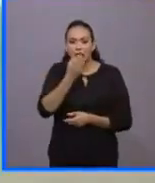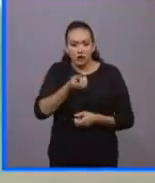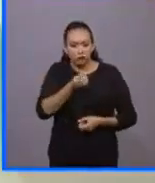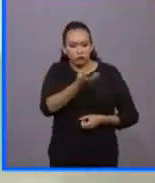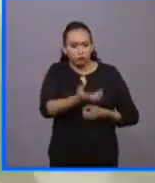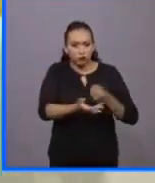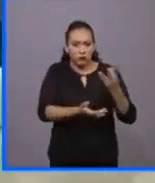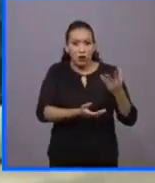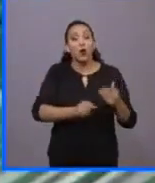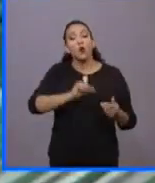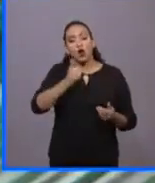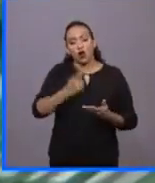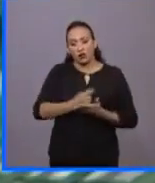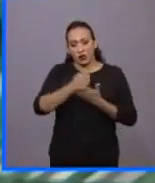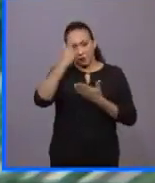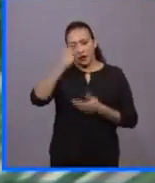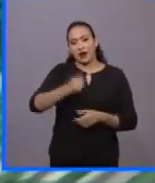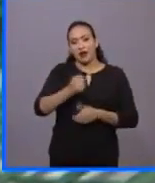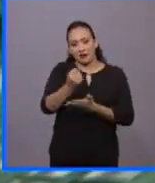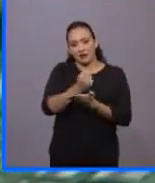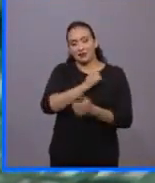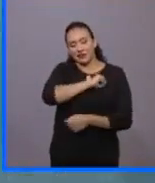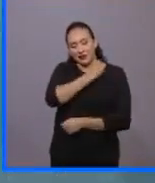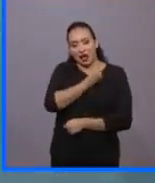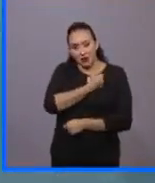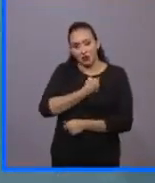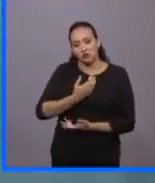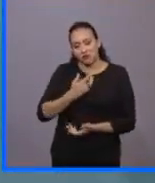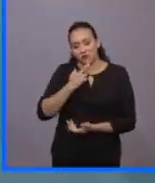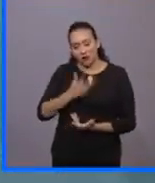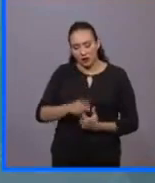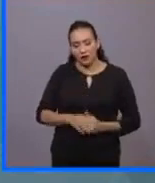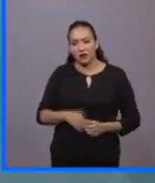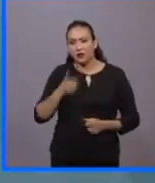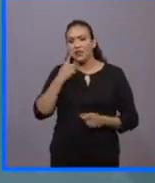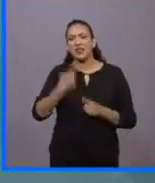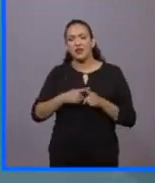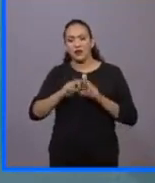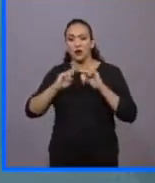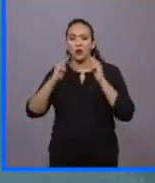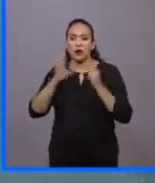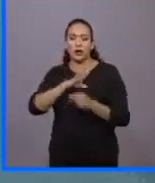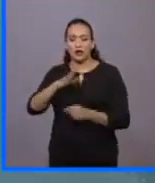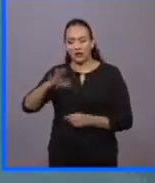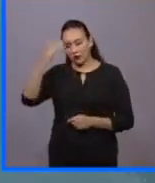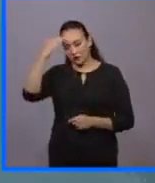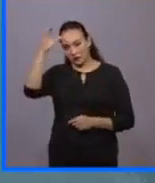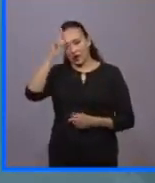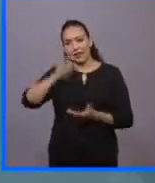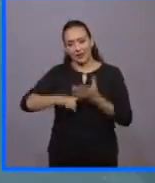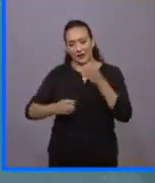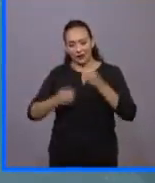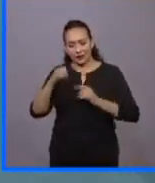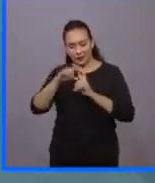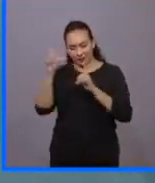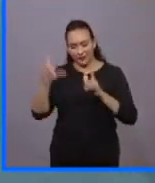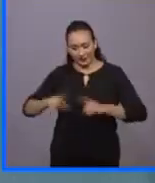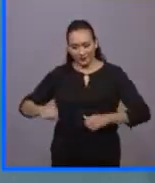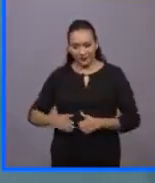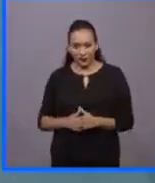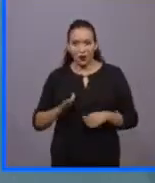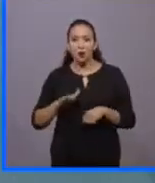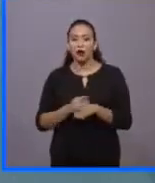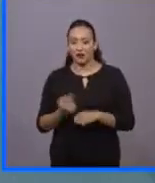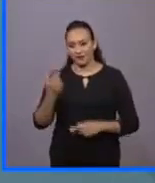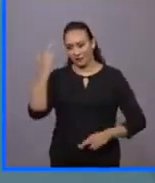otros tratamientos para atender su salud, señaló la Unidad de Conocimiento Científico y Derechos Humanos de la Suprema Corte. Al